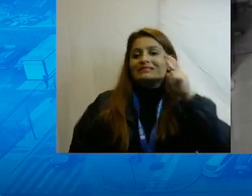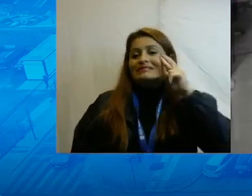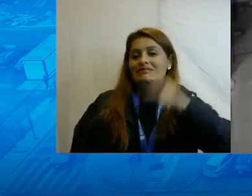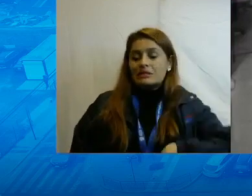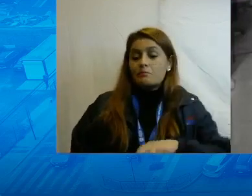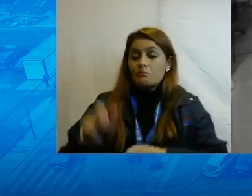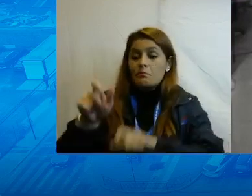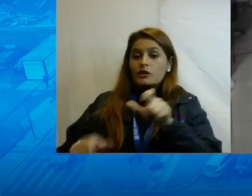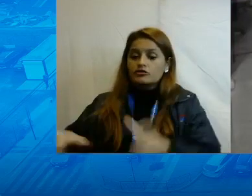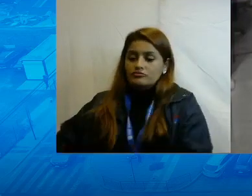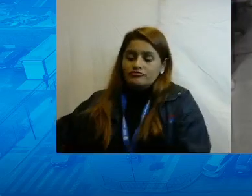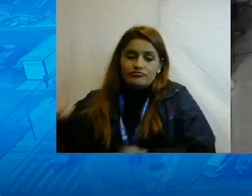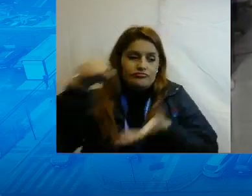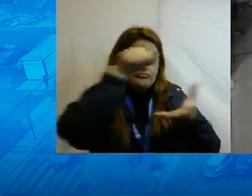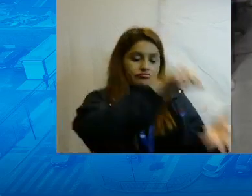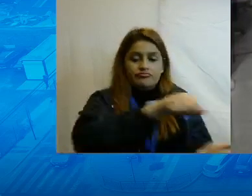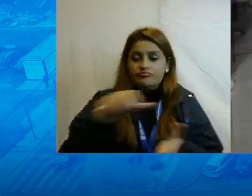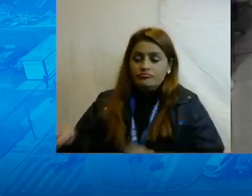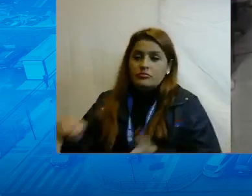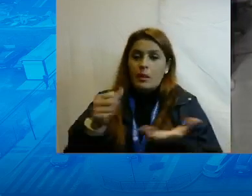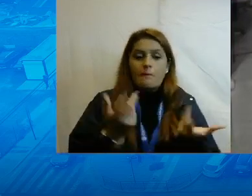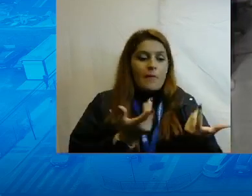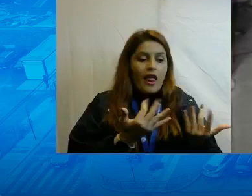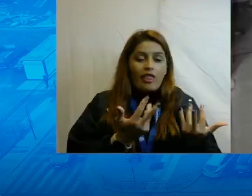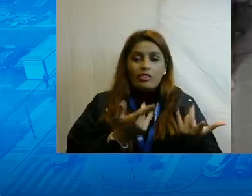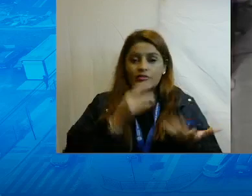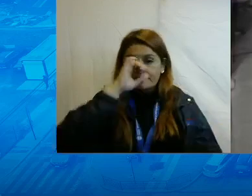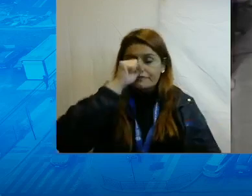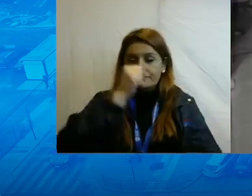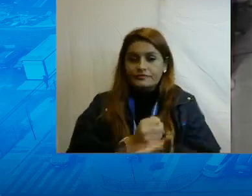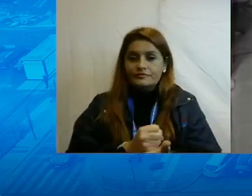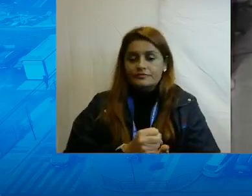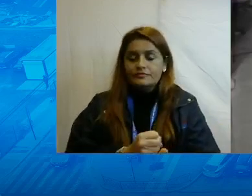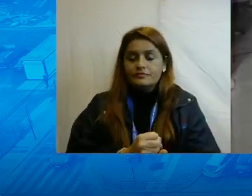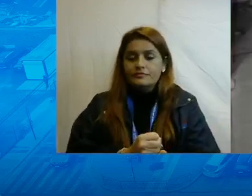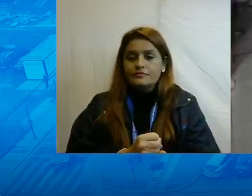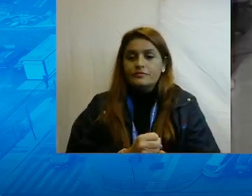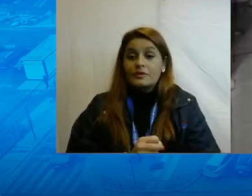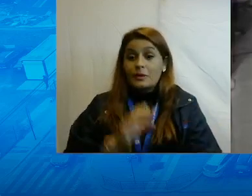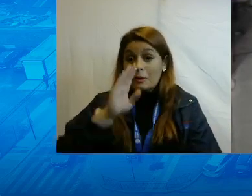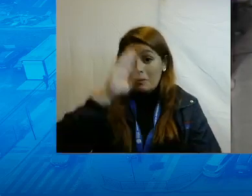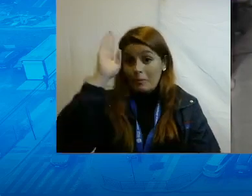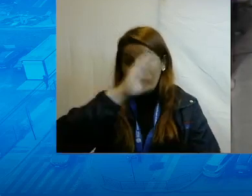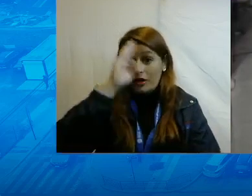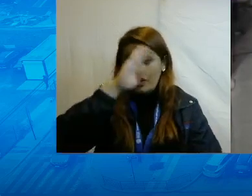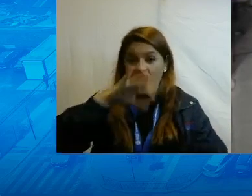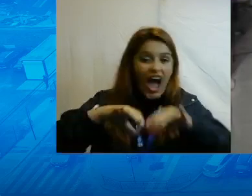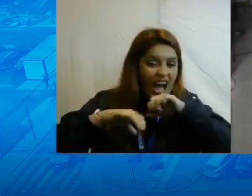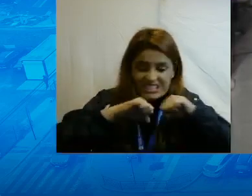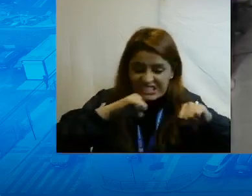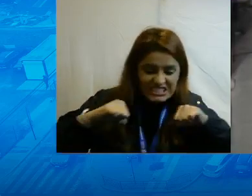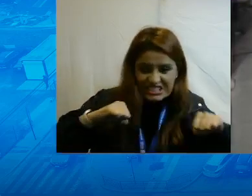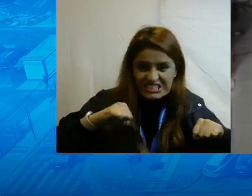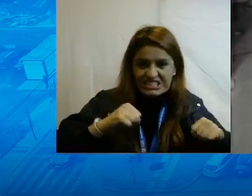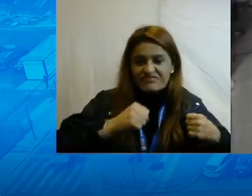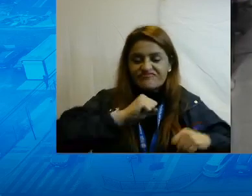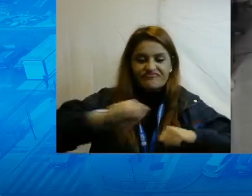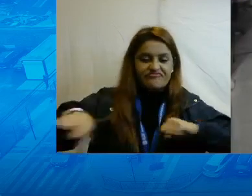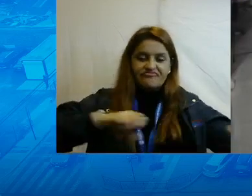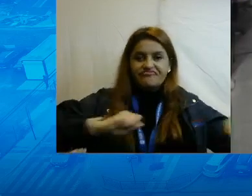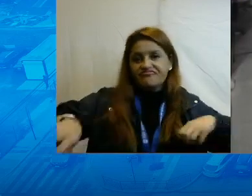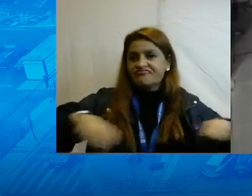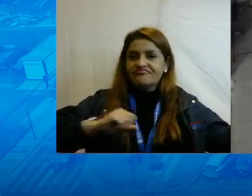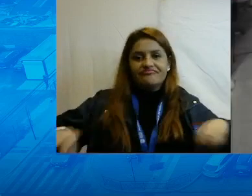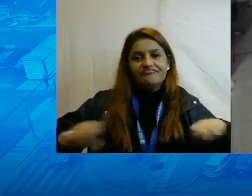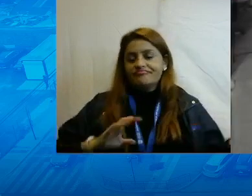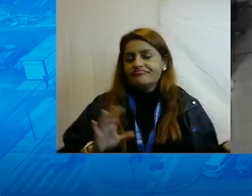su basura, esperando que el camión pase. Hacen mención a que los perros en la noche botan la basura, la esparcen por